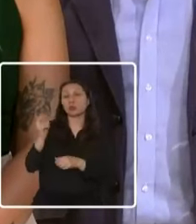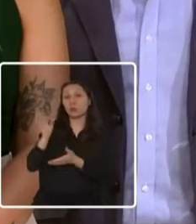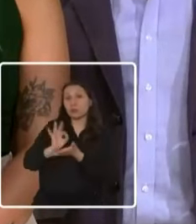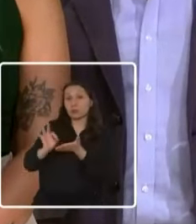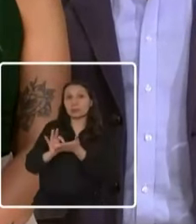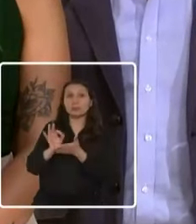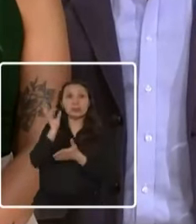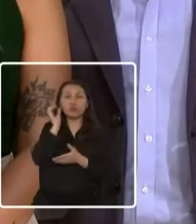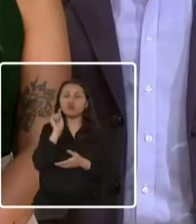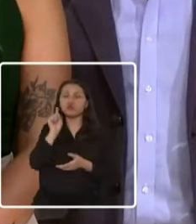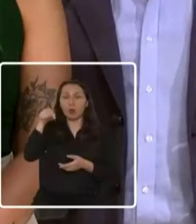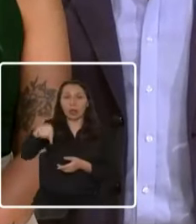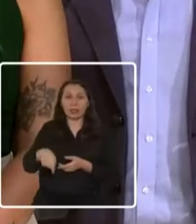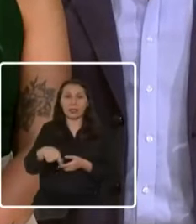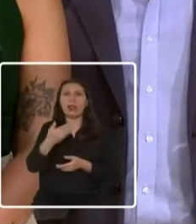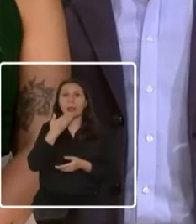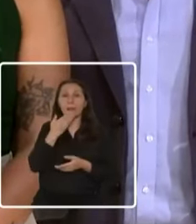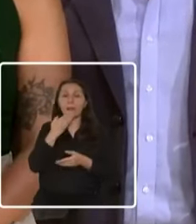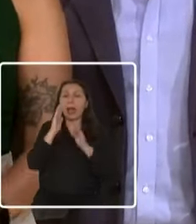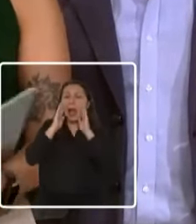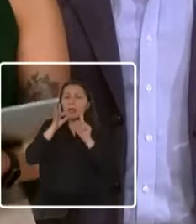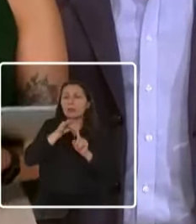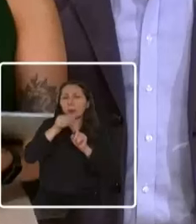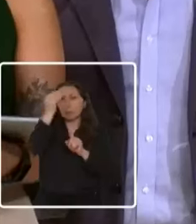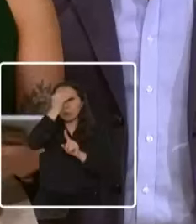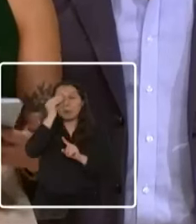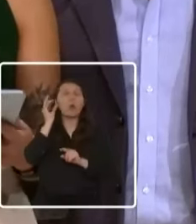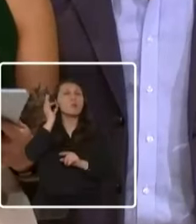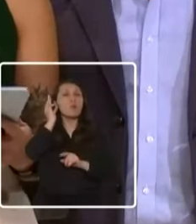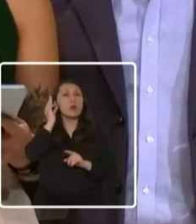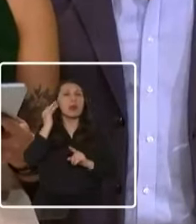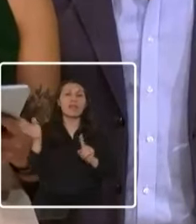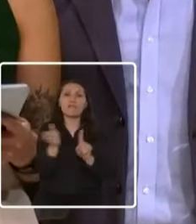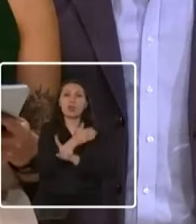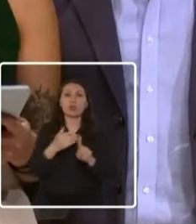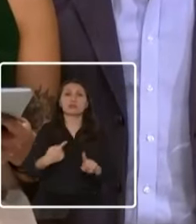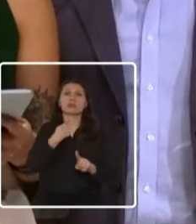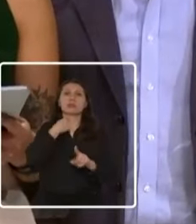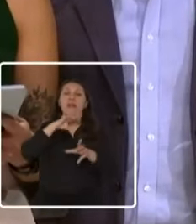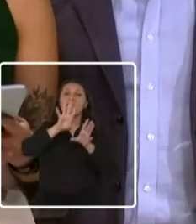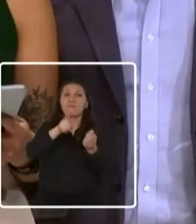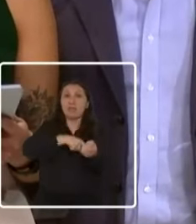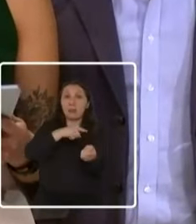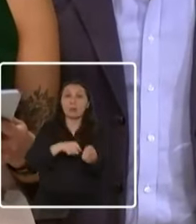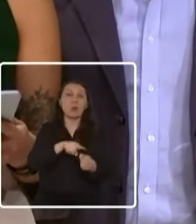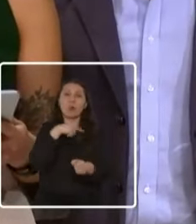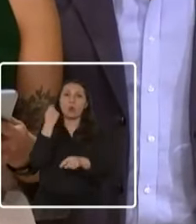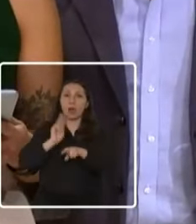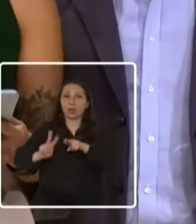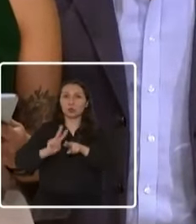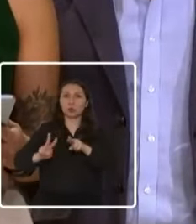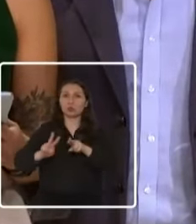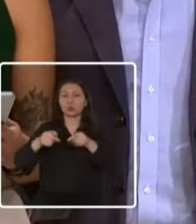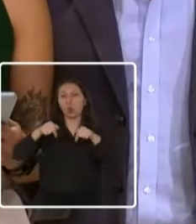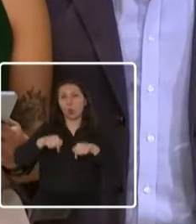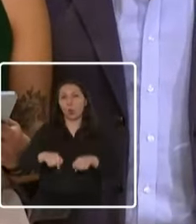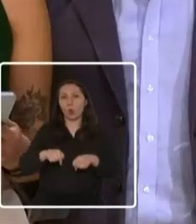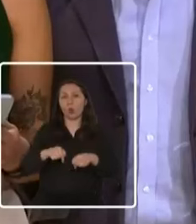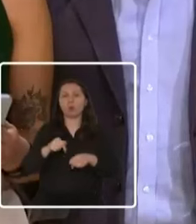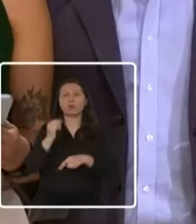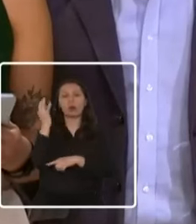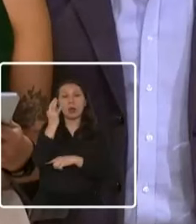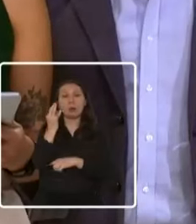está presente, y también la atención prioritaria a mujeres víctimas de violencia intrafamiliar, temas que no hemos alcanzado a resolver el día